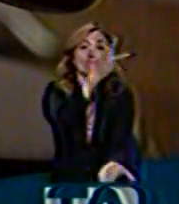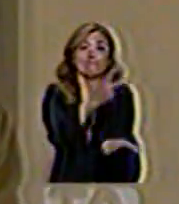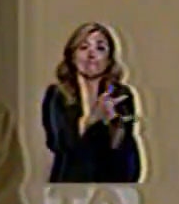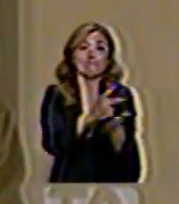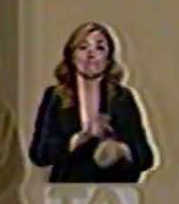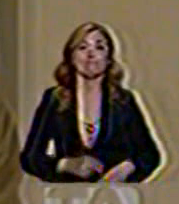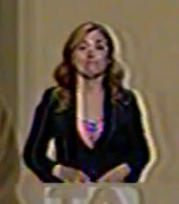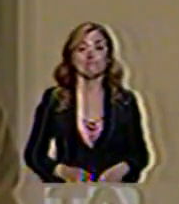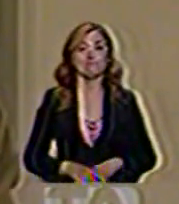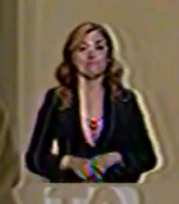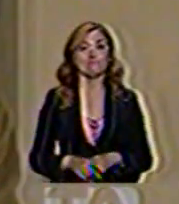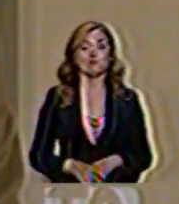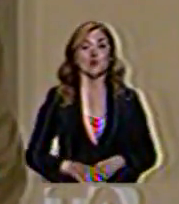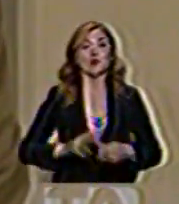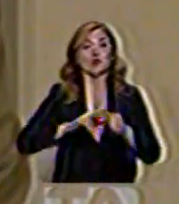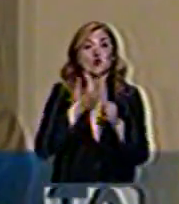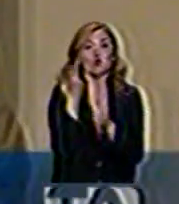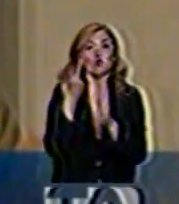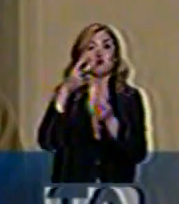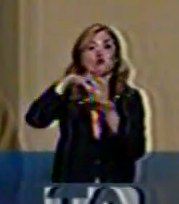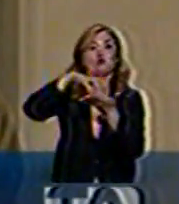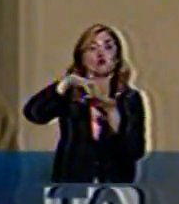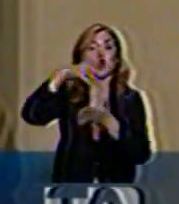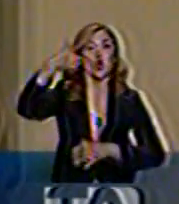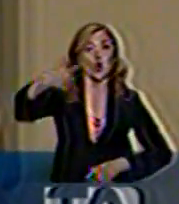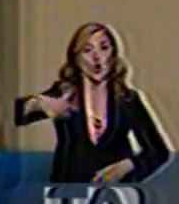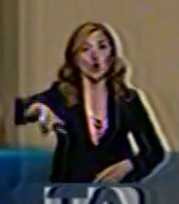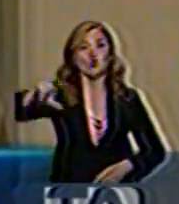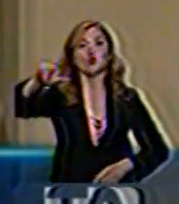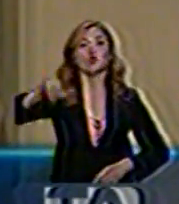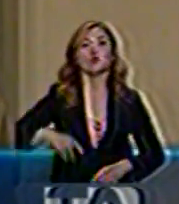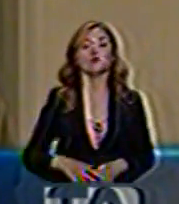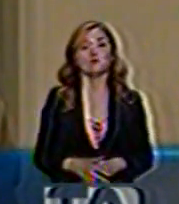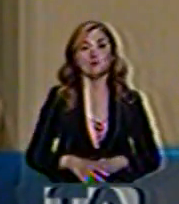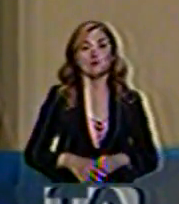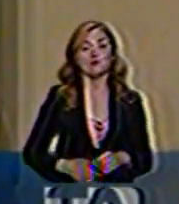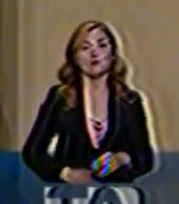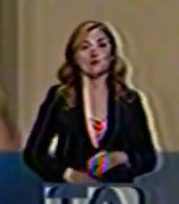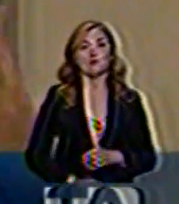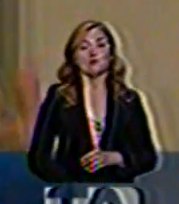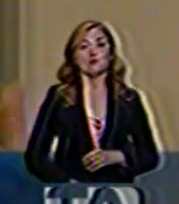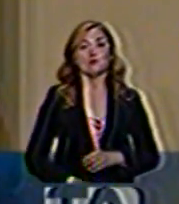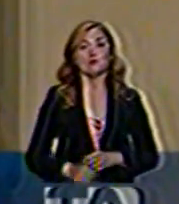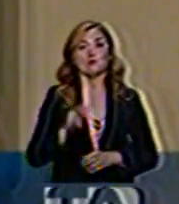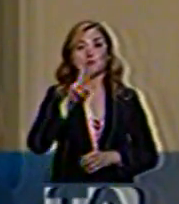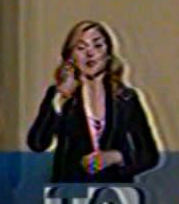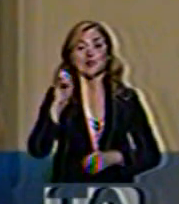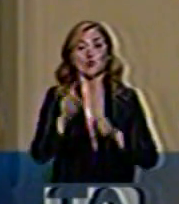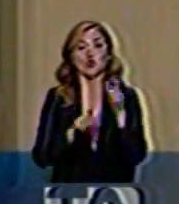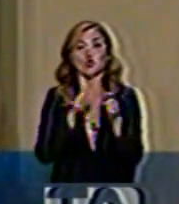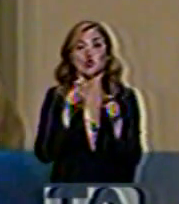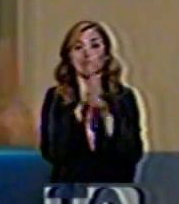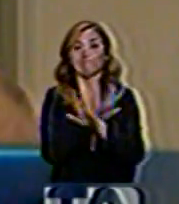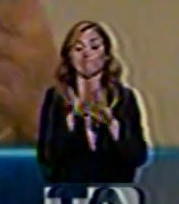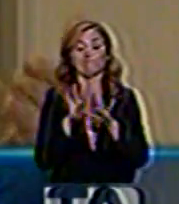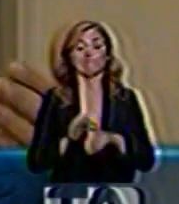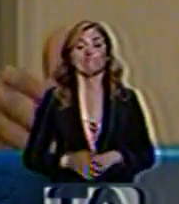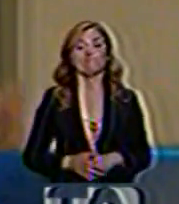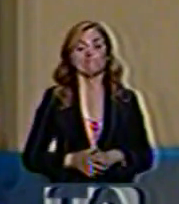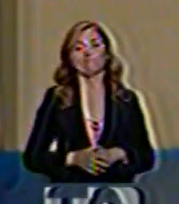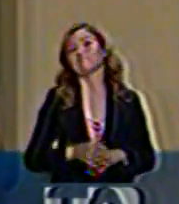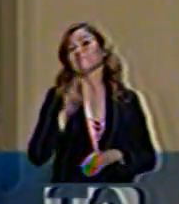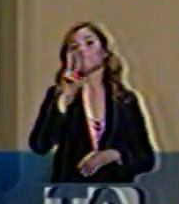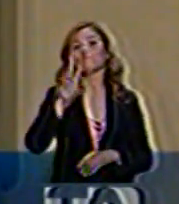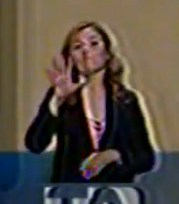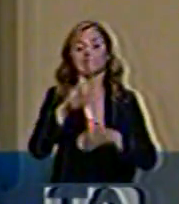Pichincha. La segunda provincia con mayor importancia es Loja, en donde tenemos 20 casos prácticamente ya culminados y 25